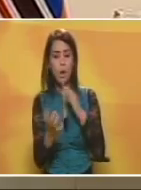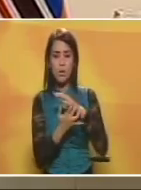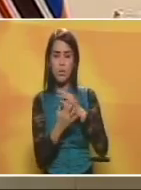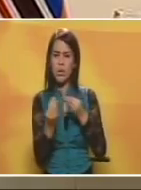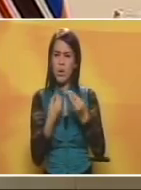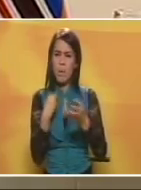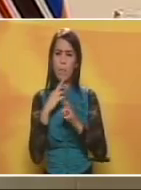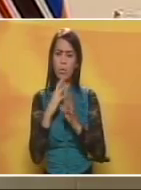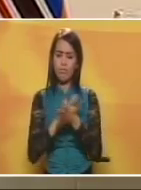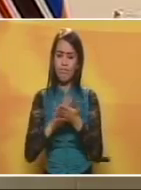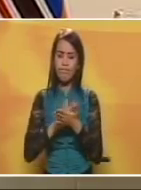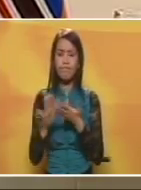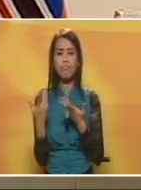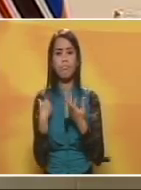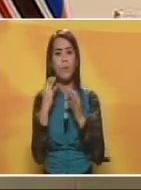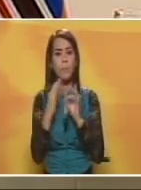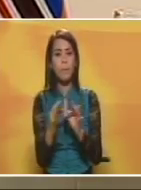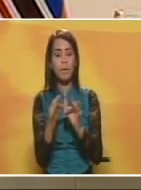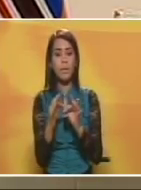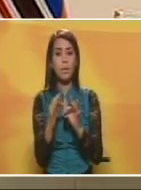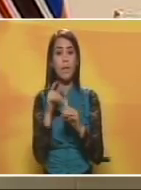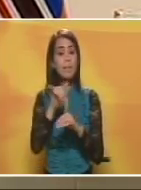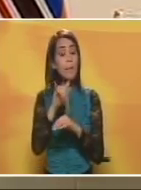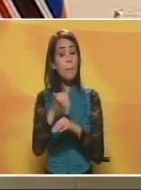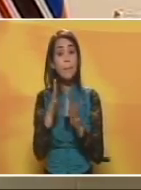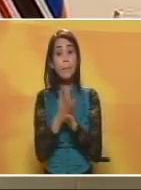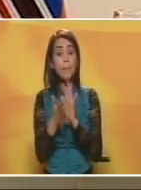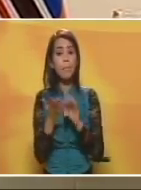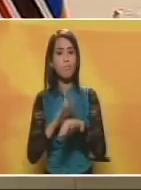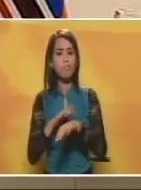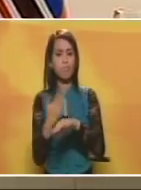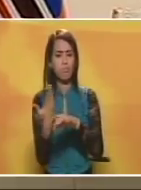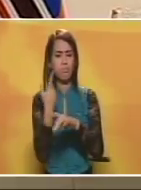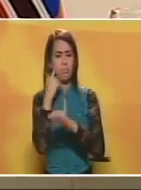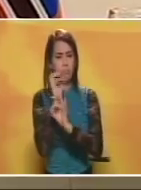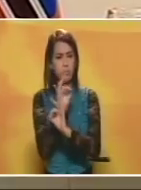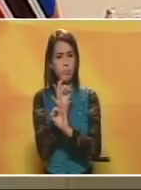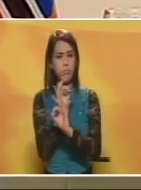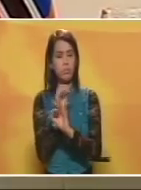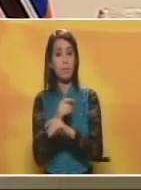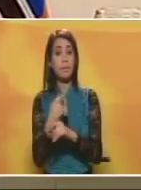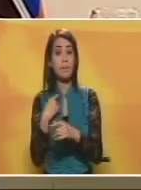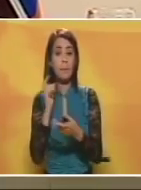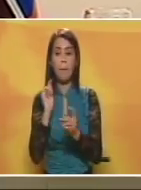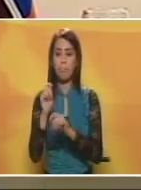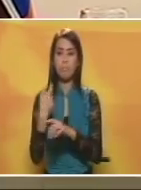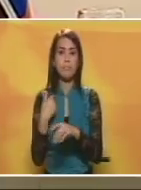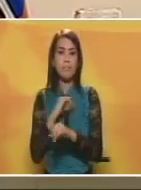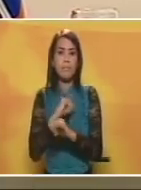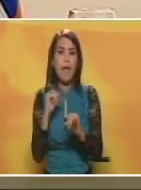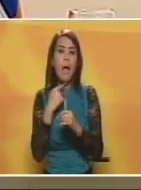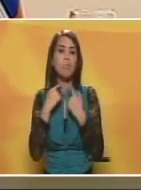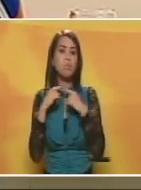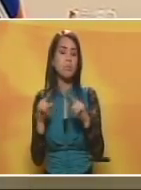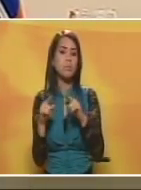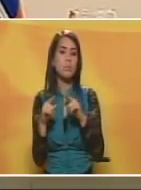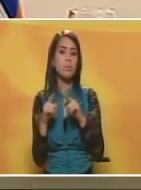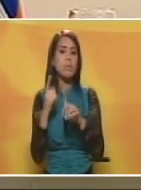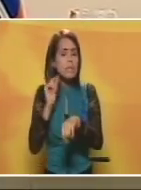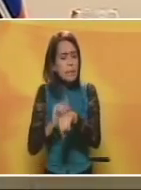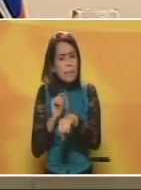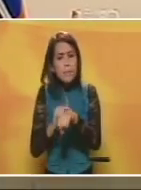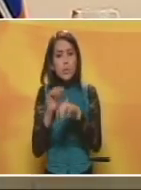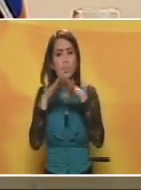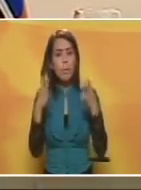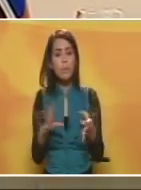¿cómo resolvieron ustedes la certificación del mismo, ya que la licencia era de Smartmatic y se había vencido? Y por otro lado, hace solo minutos, la